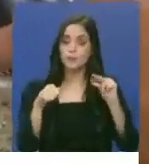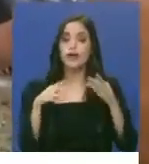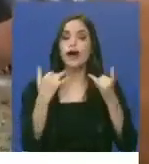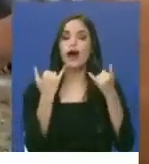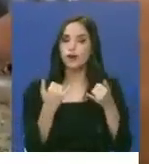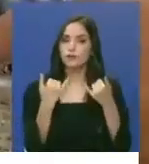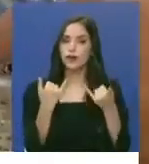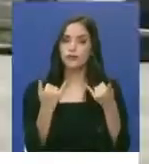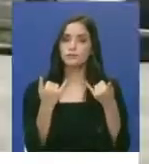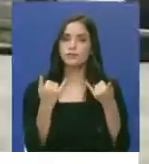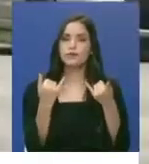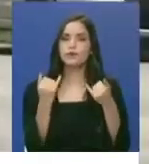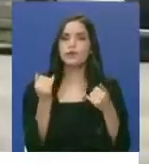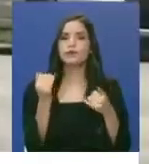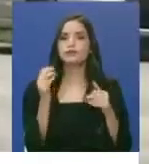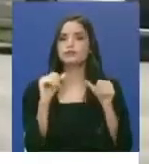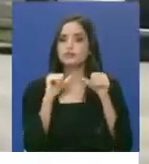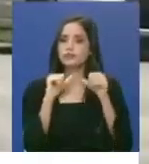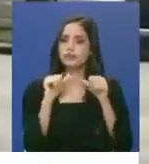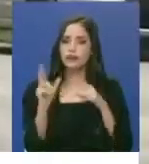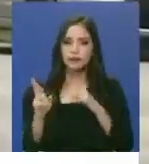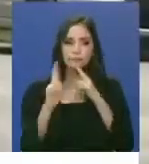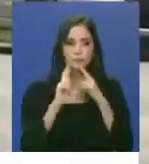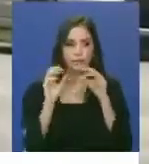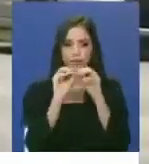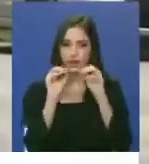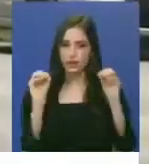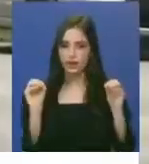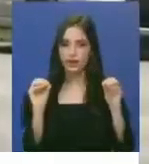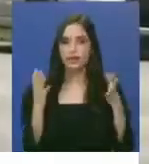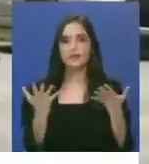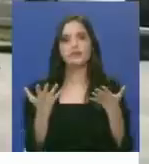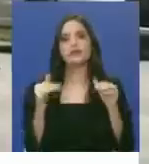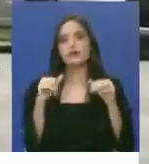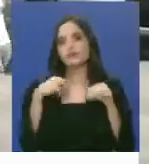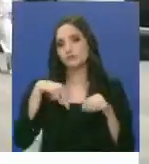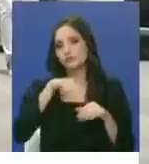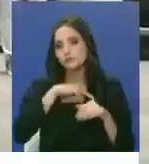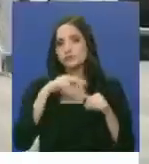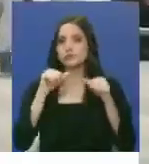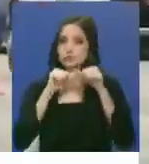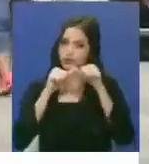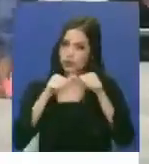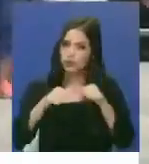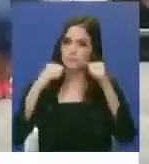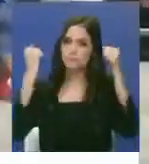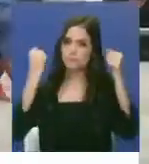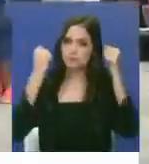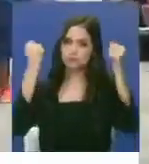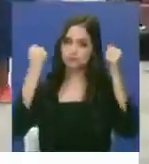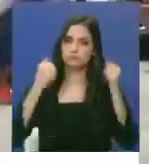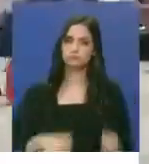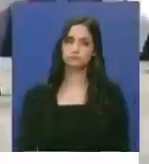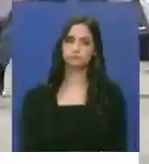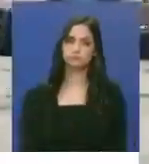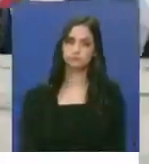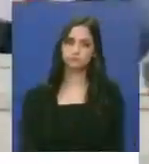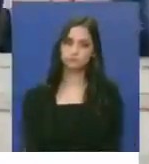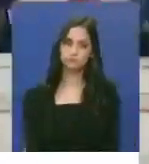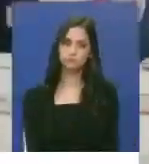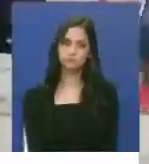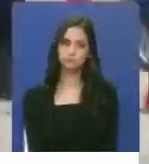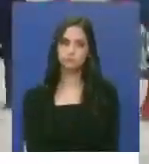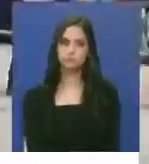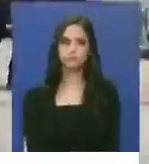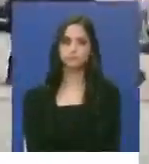señalar de que no ha habido respuesta. Por ende, no se descarta que la paralización continúe. En este momento se